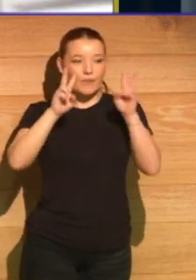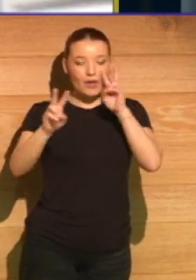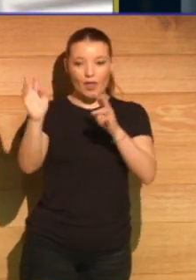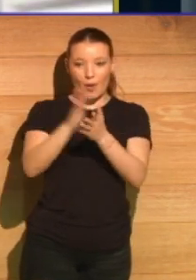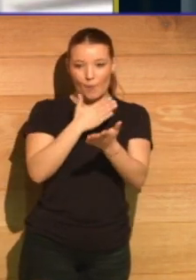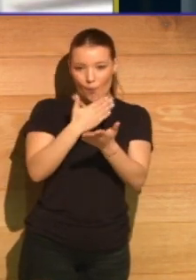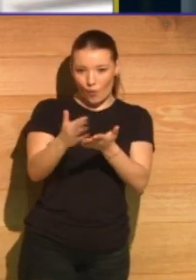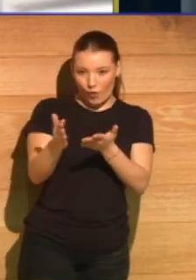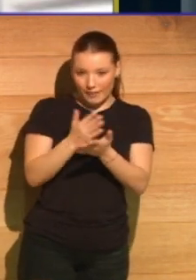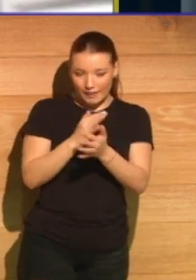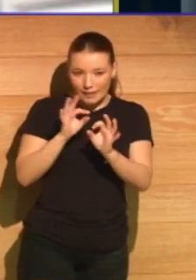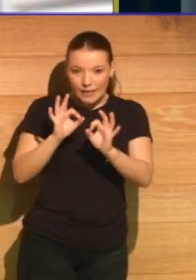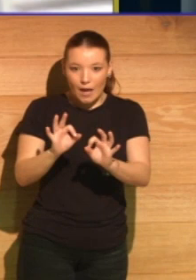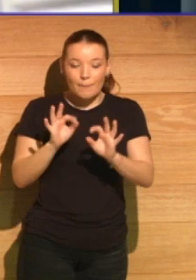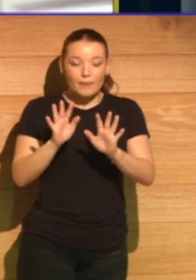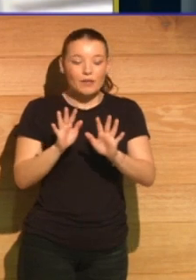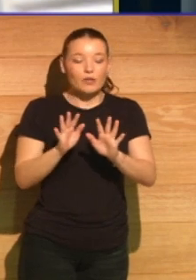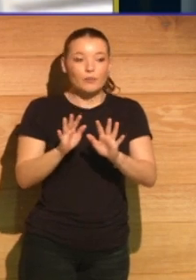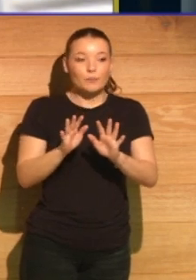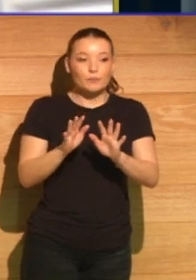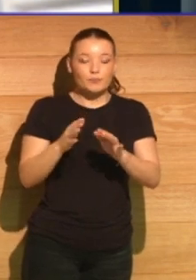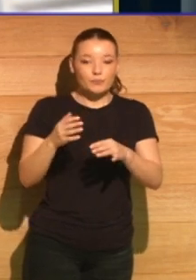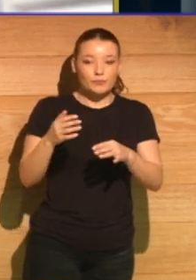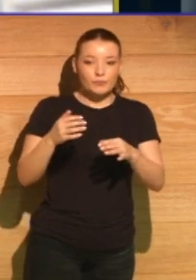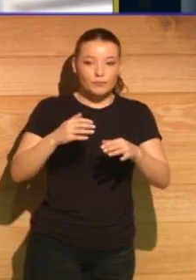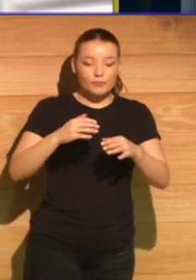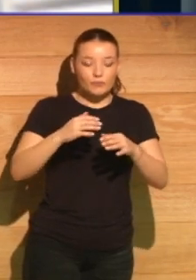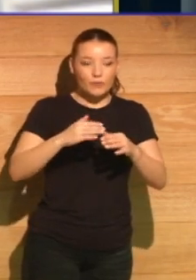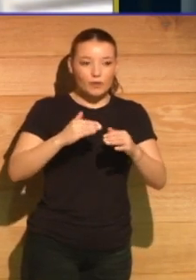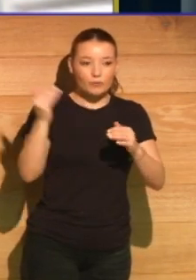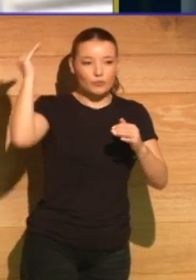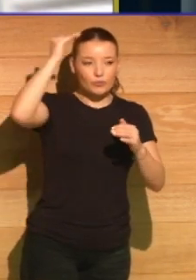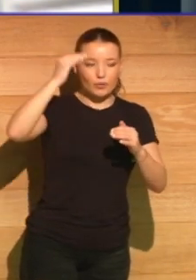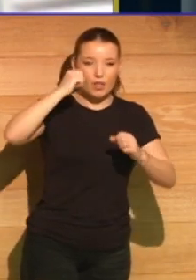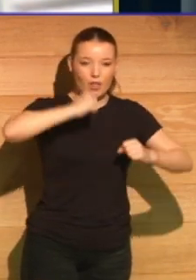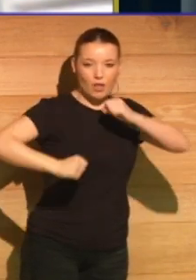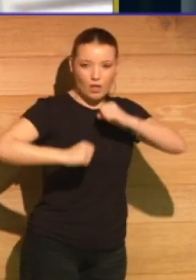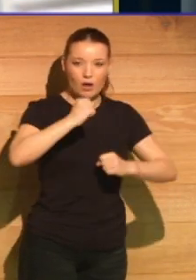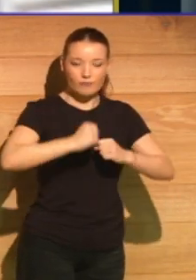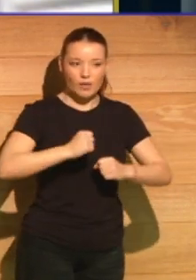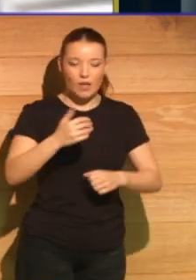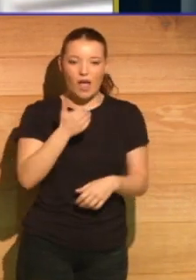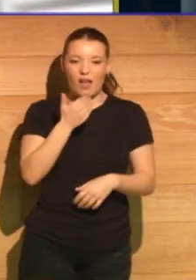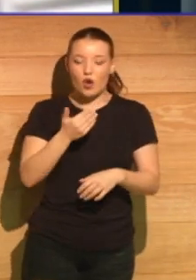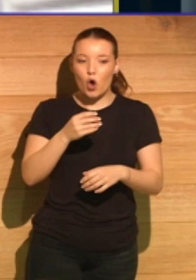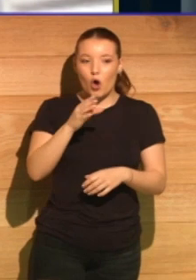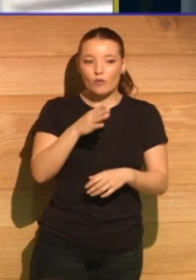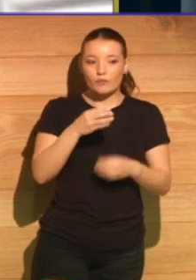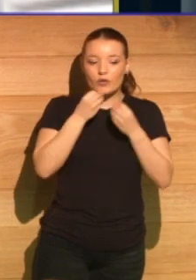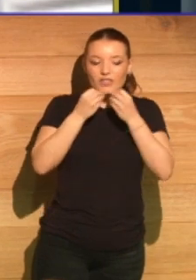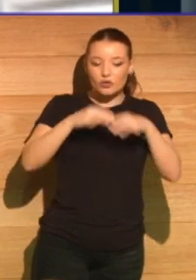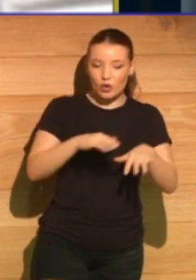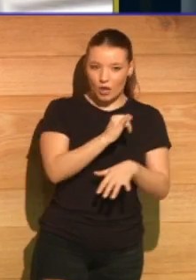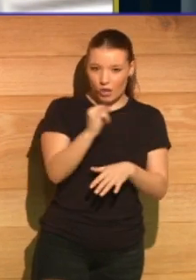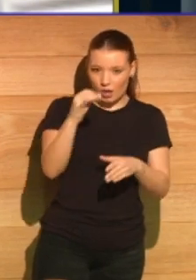las gigantas, has hecho una mirada histórica porque hay un recorrido histórico en las diferentes figuras que